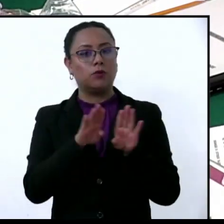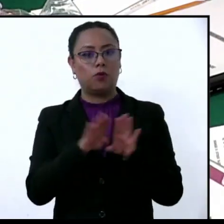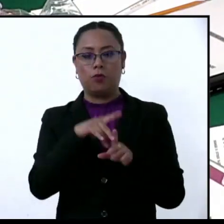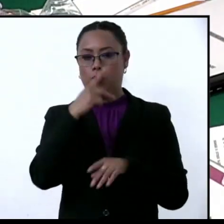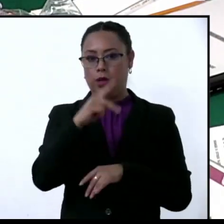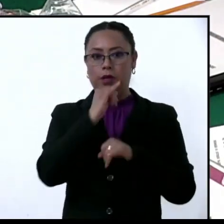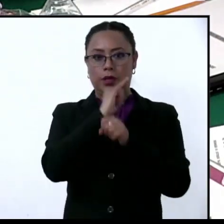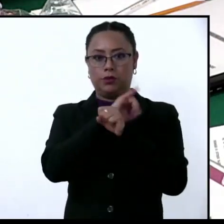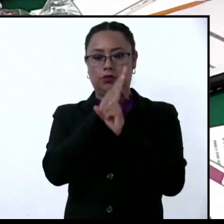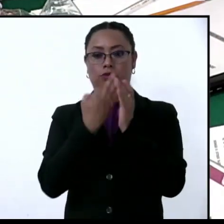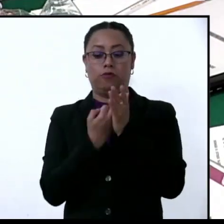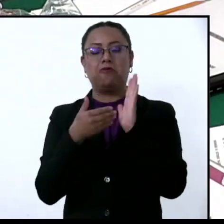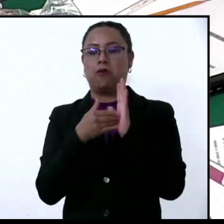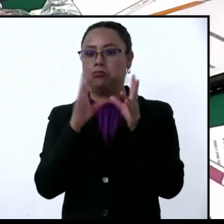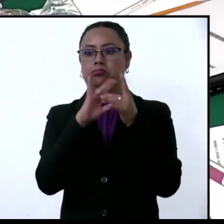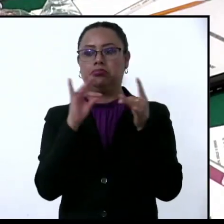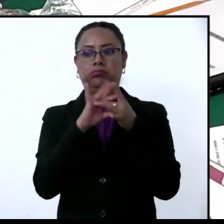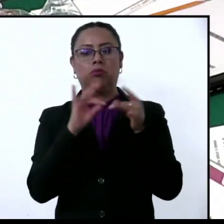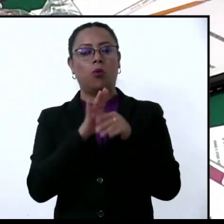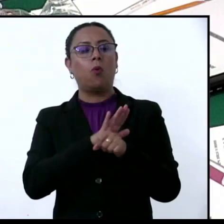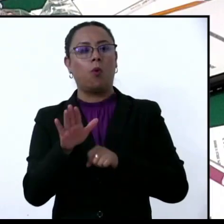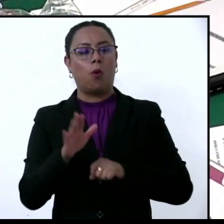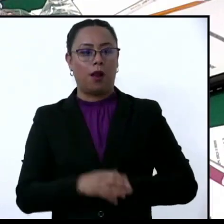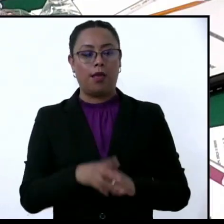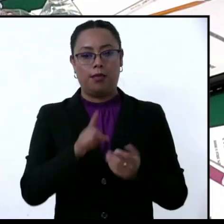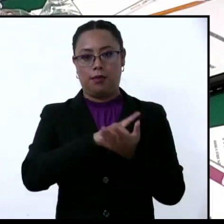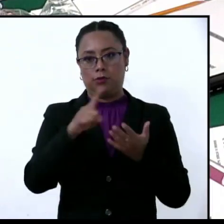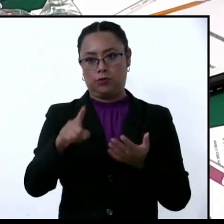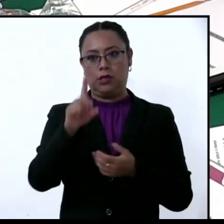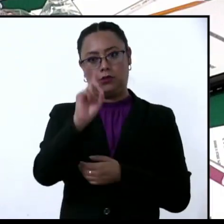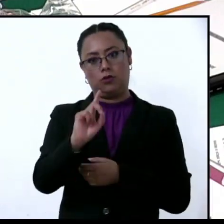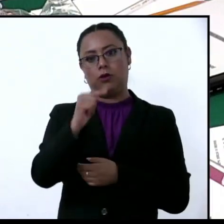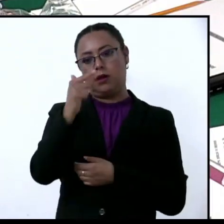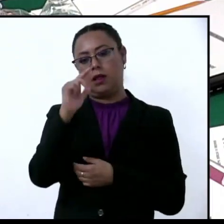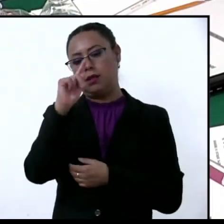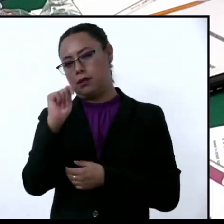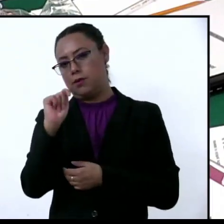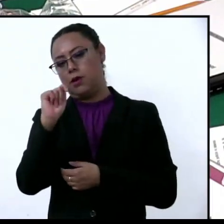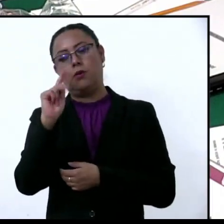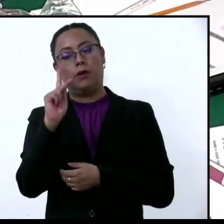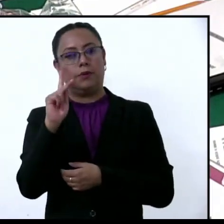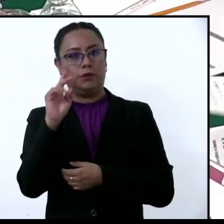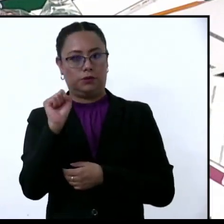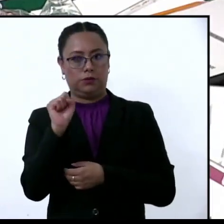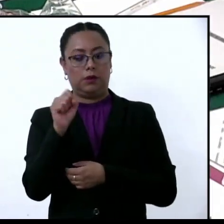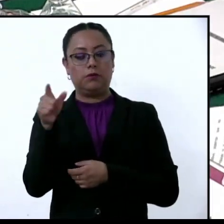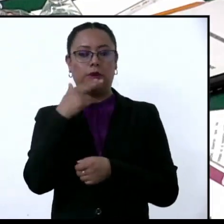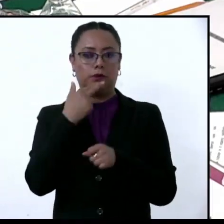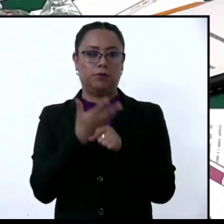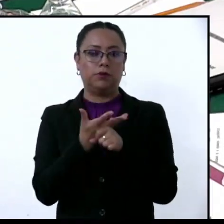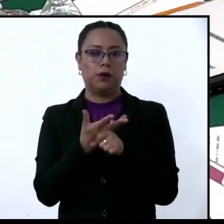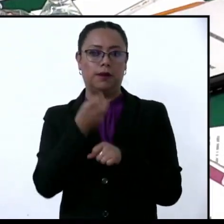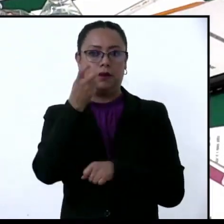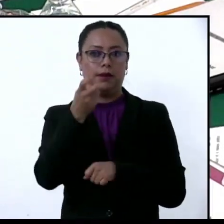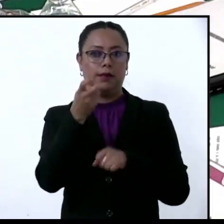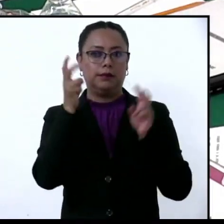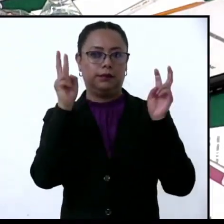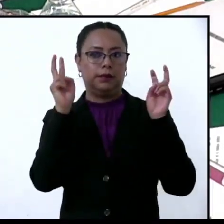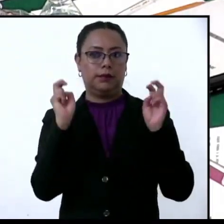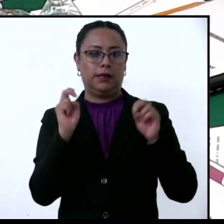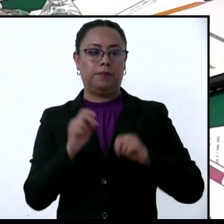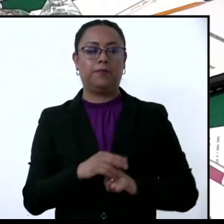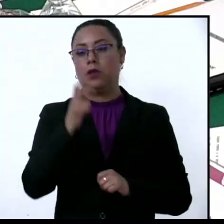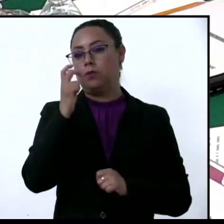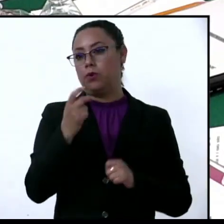informe y que es la Dirección General de Trabajo y Previsión Social la encargada del tema. Es por ello